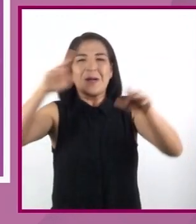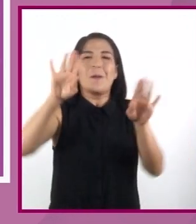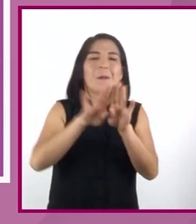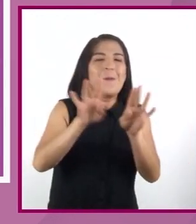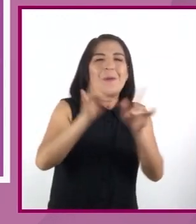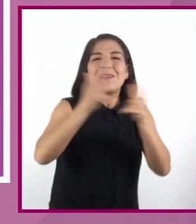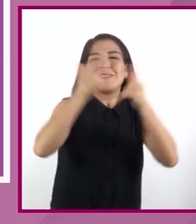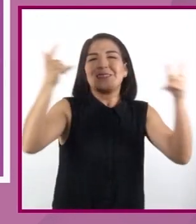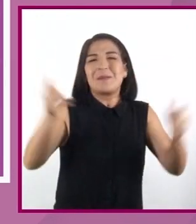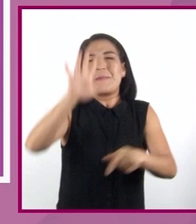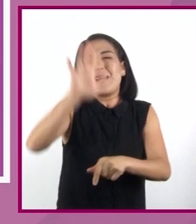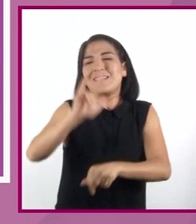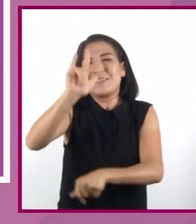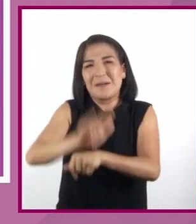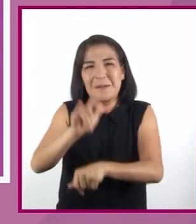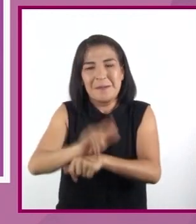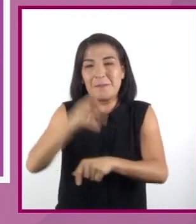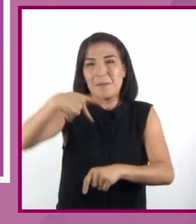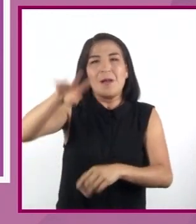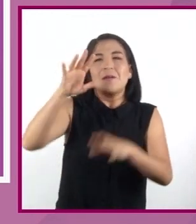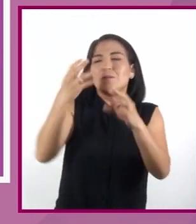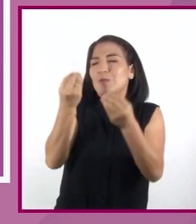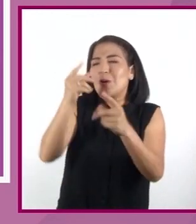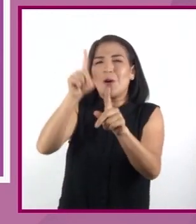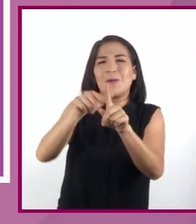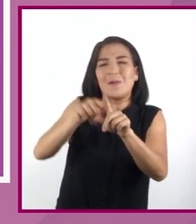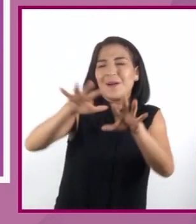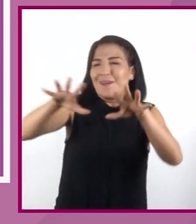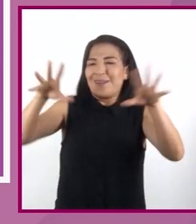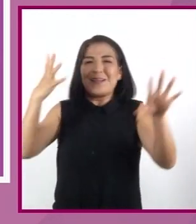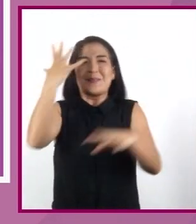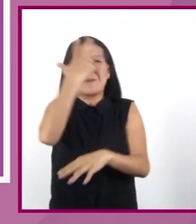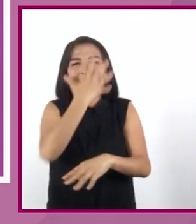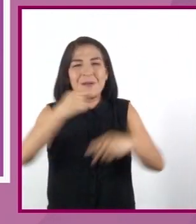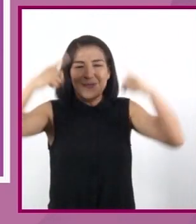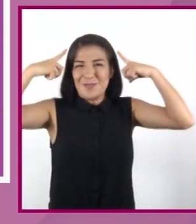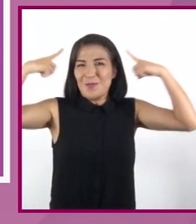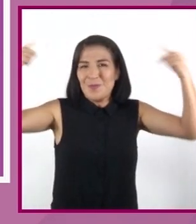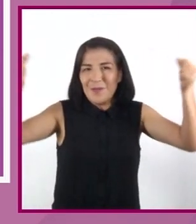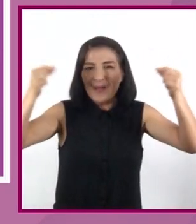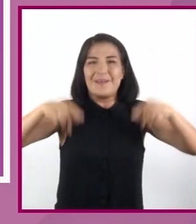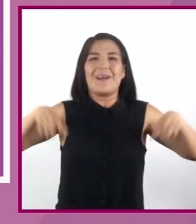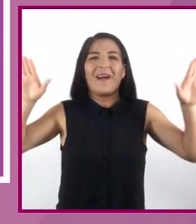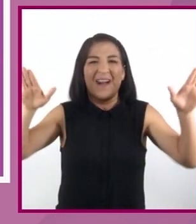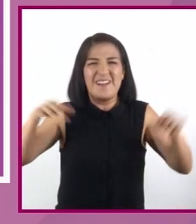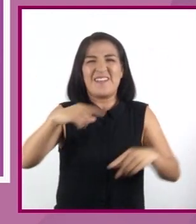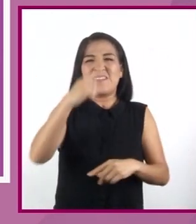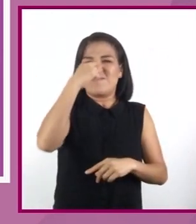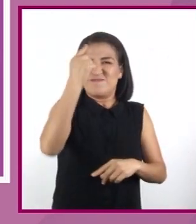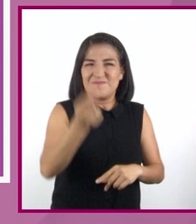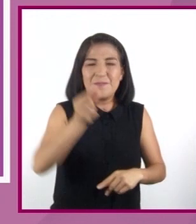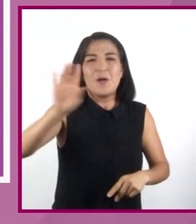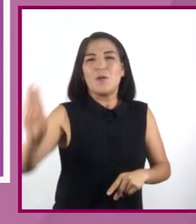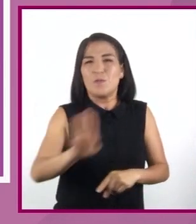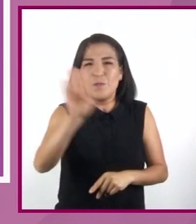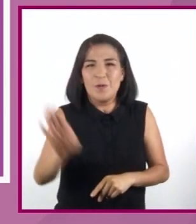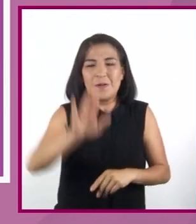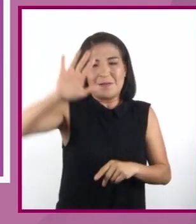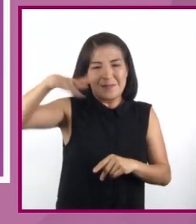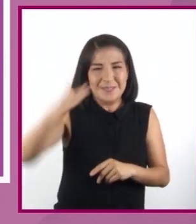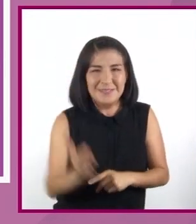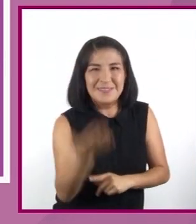puede contener personajes folclóricos, tales como hadas, duendes, elfos, brujas,